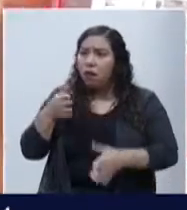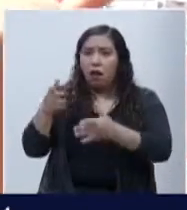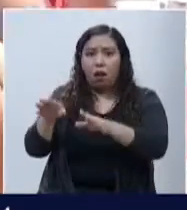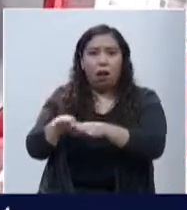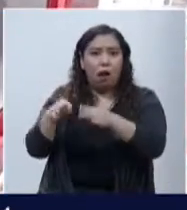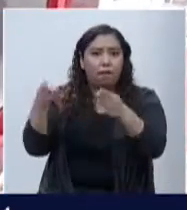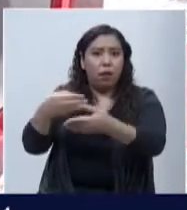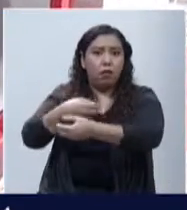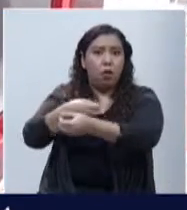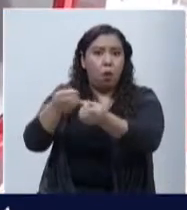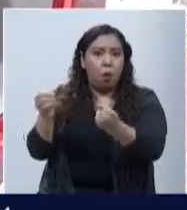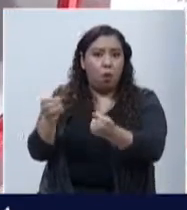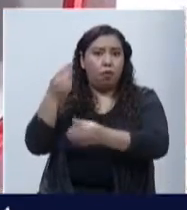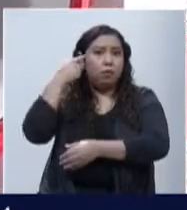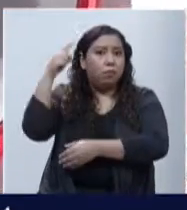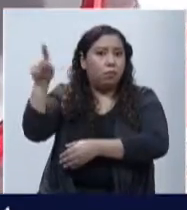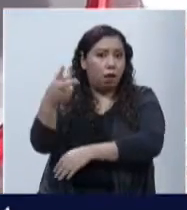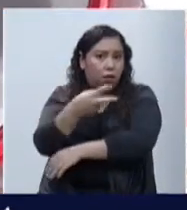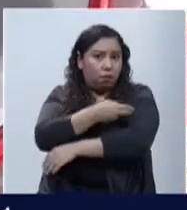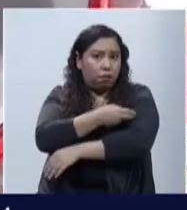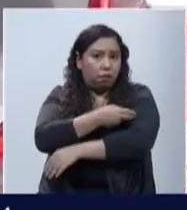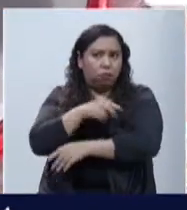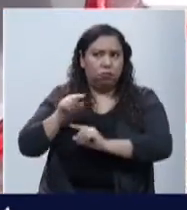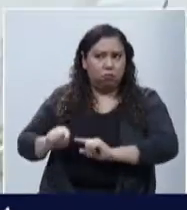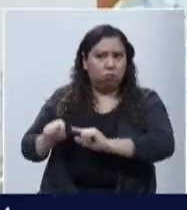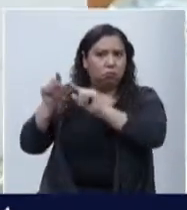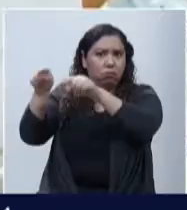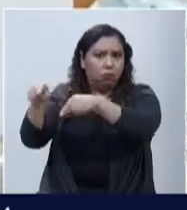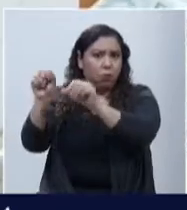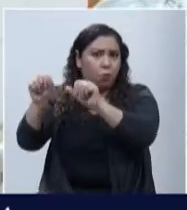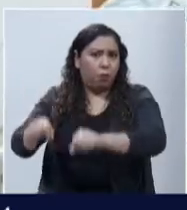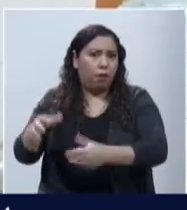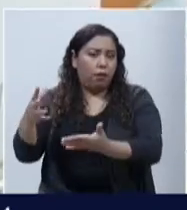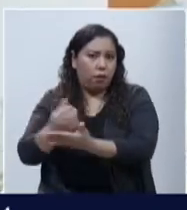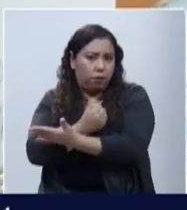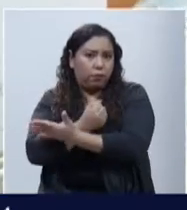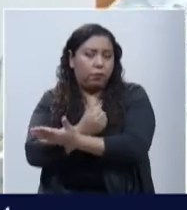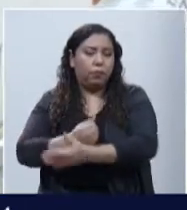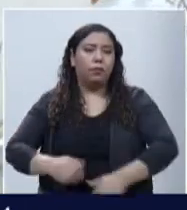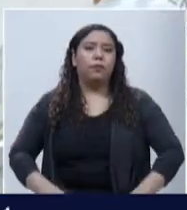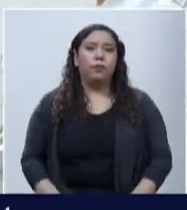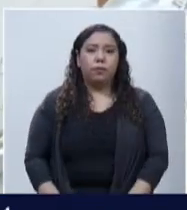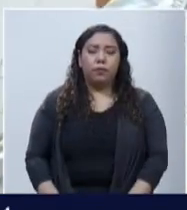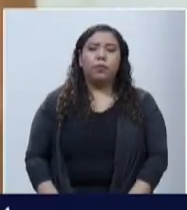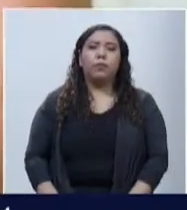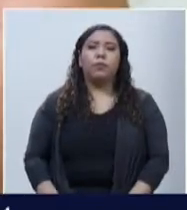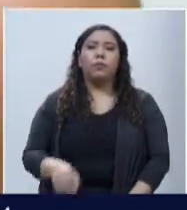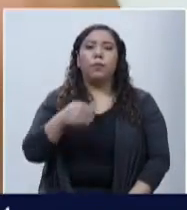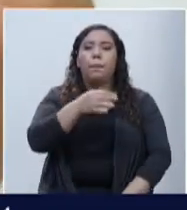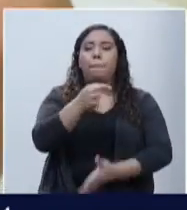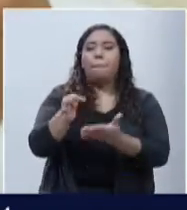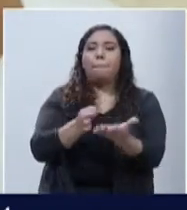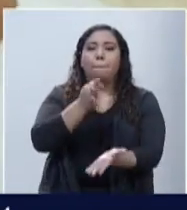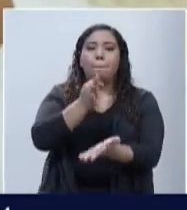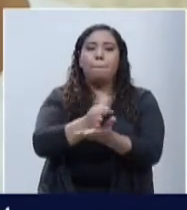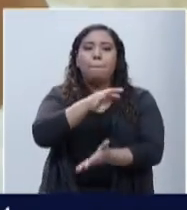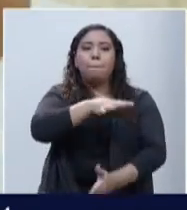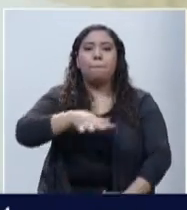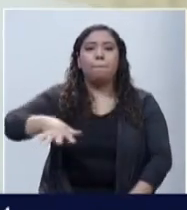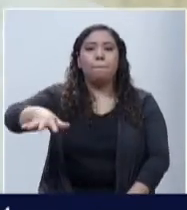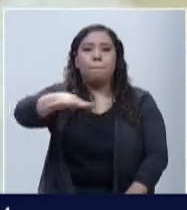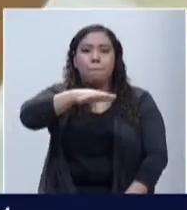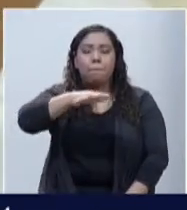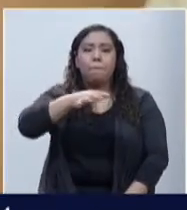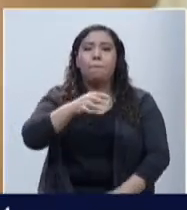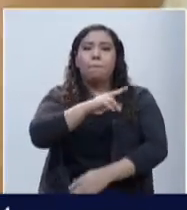para cualquier patología que busque en este instituto actualmente las redes sanitarias del distrito central cuenta con 70